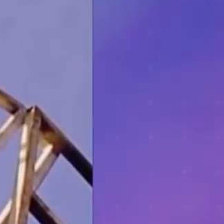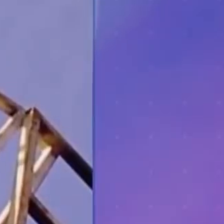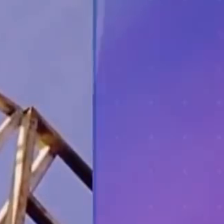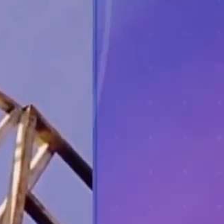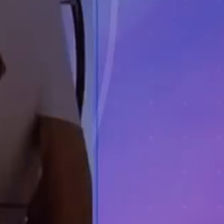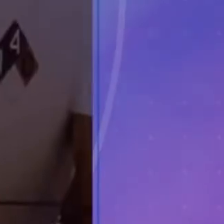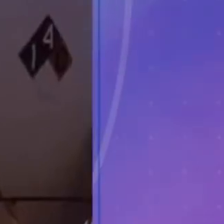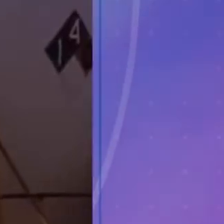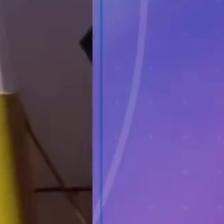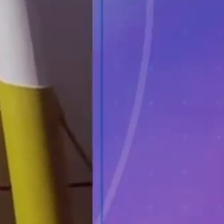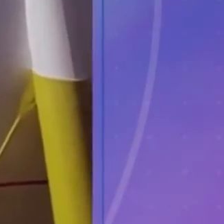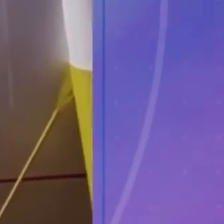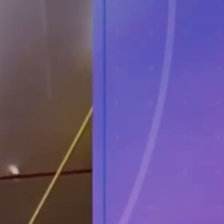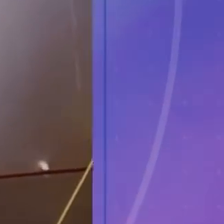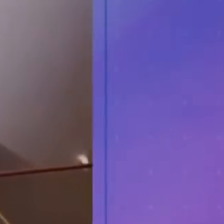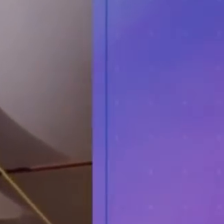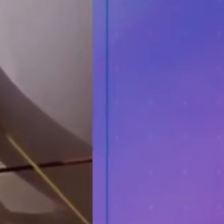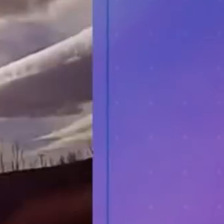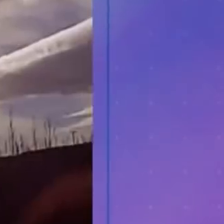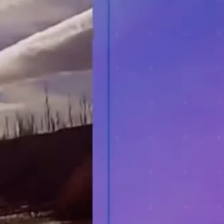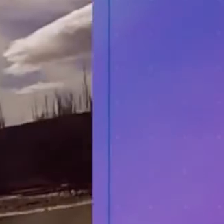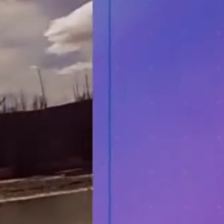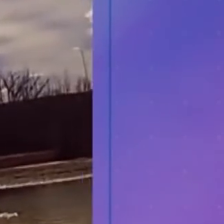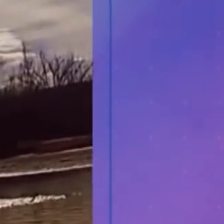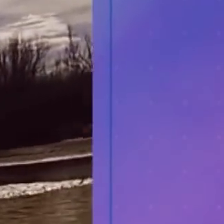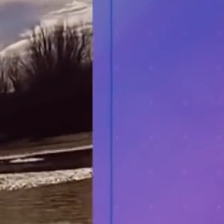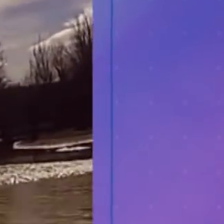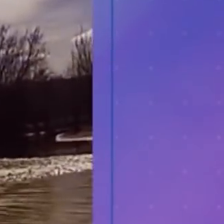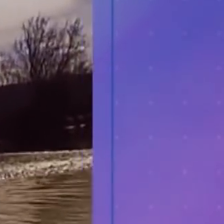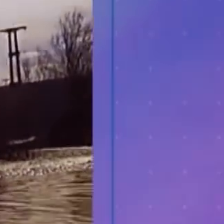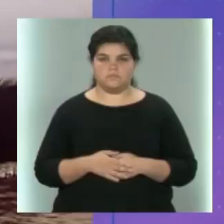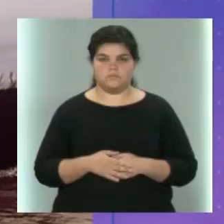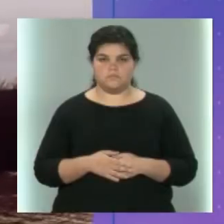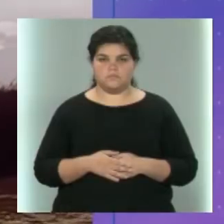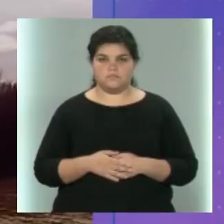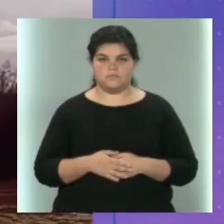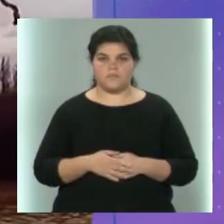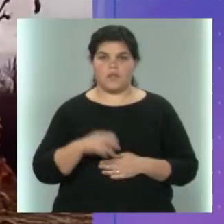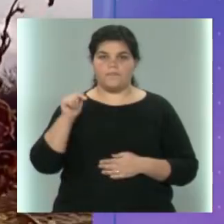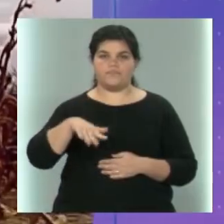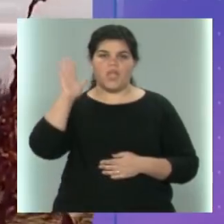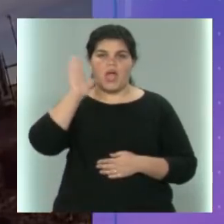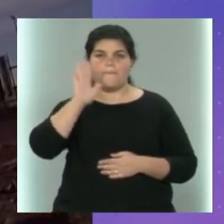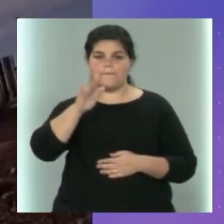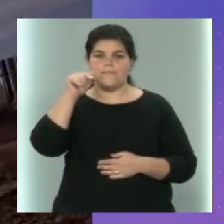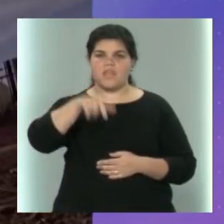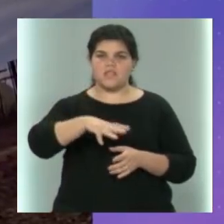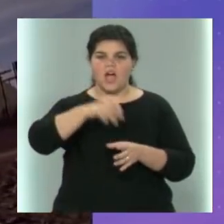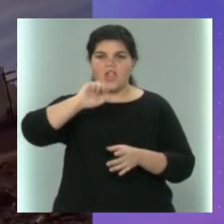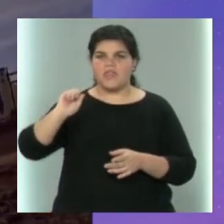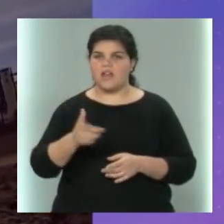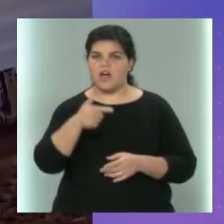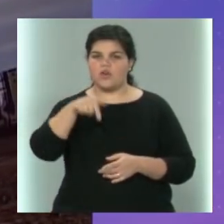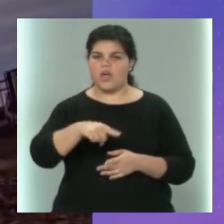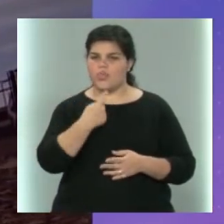Para otros, Vaca Muerta es el nombre de una amenaza. La amenaza de un método de explotación no convencional que